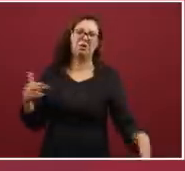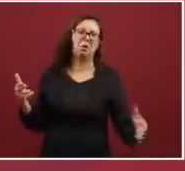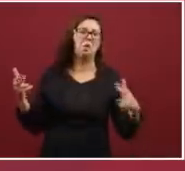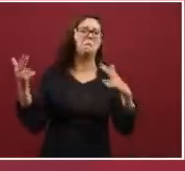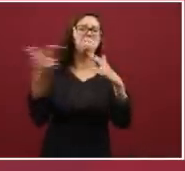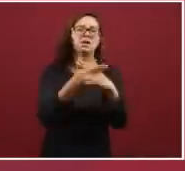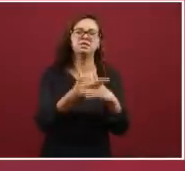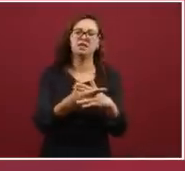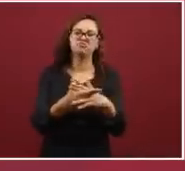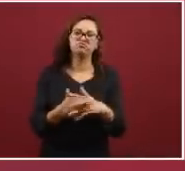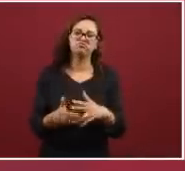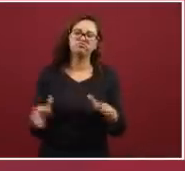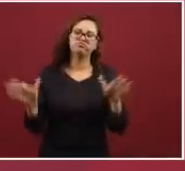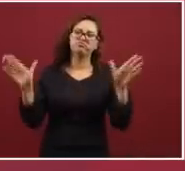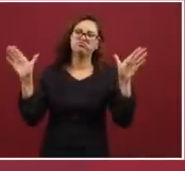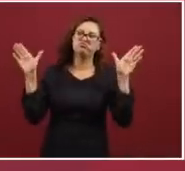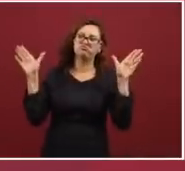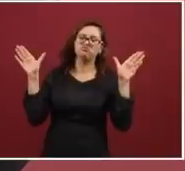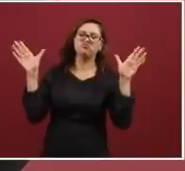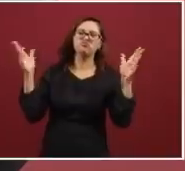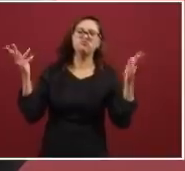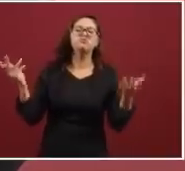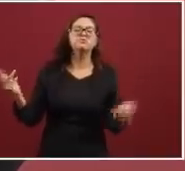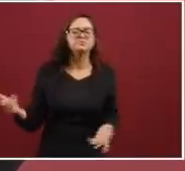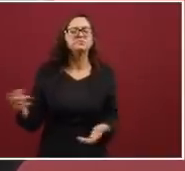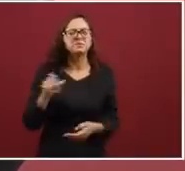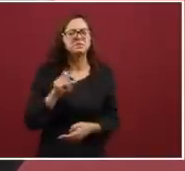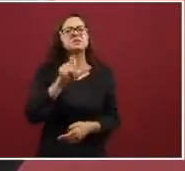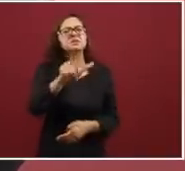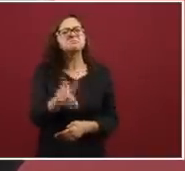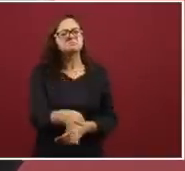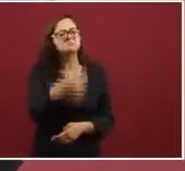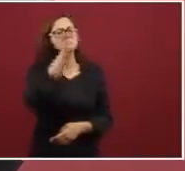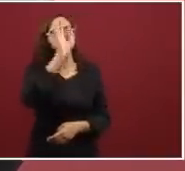Dio su vida por los desposeídos.